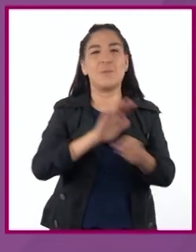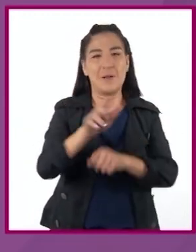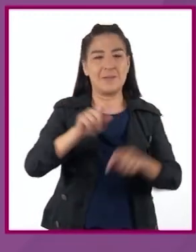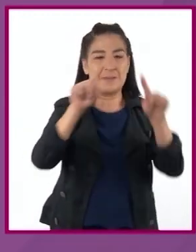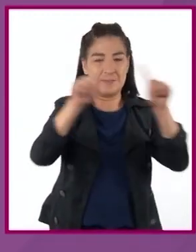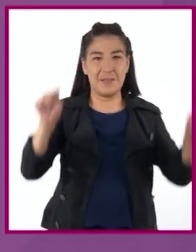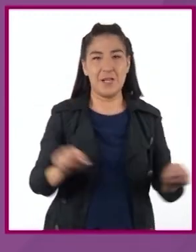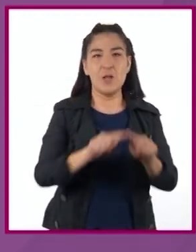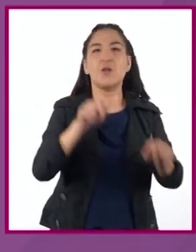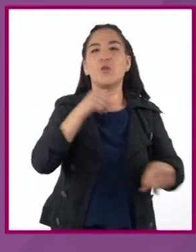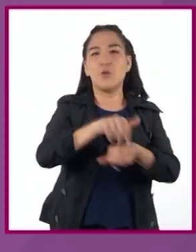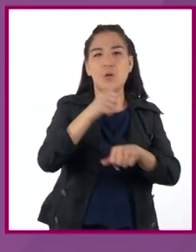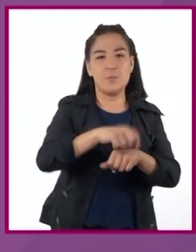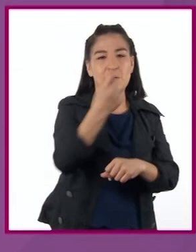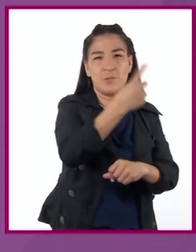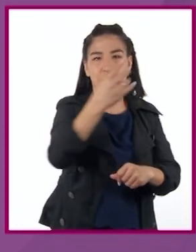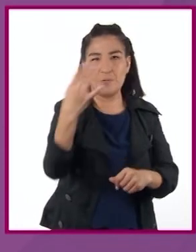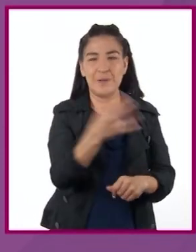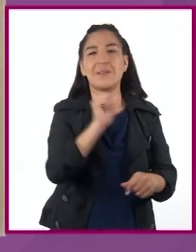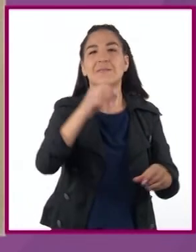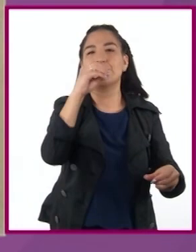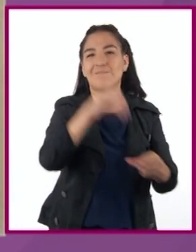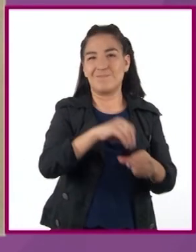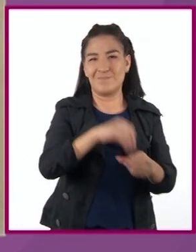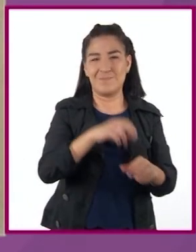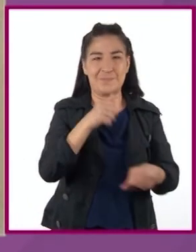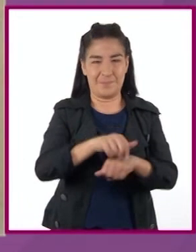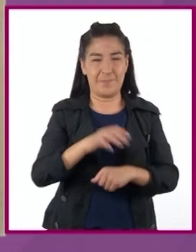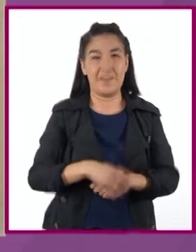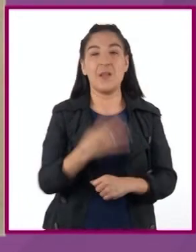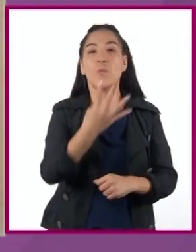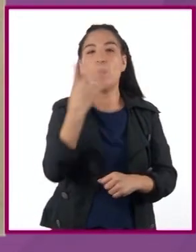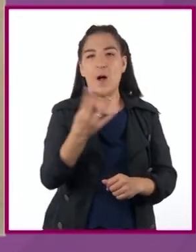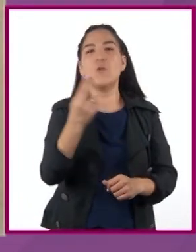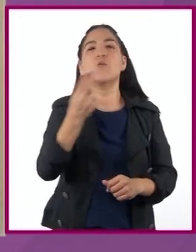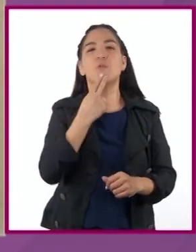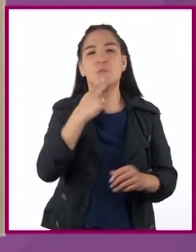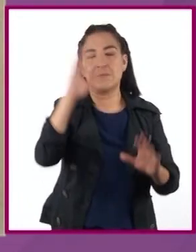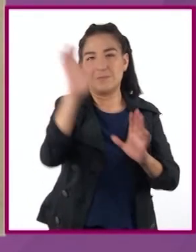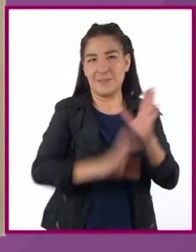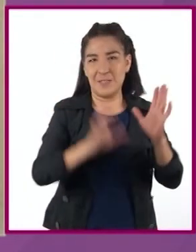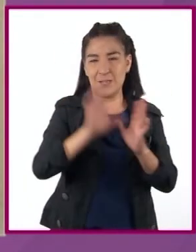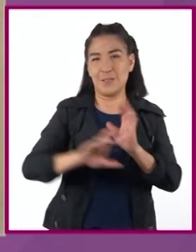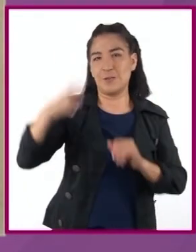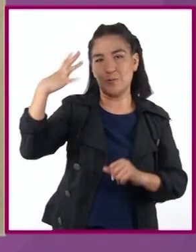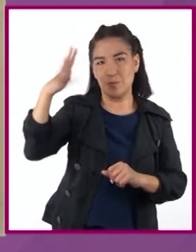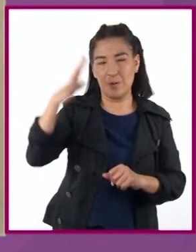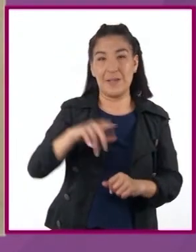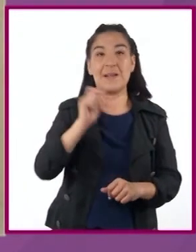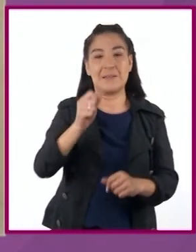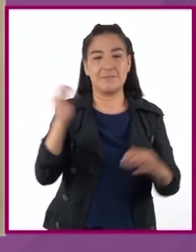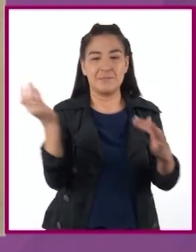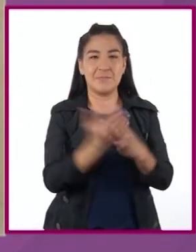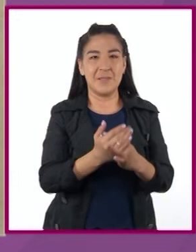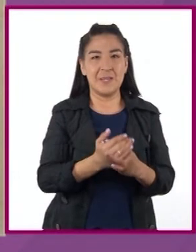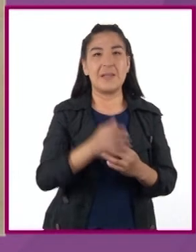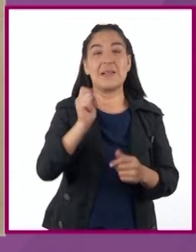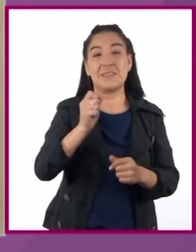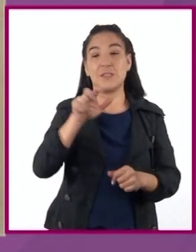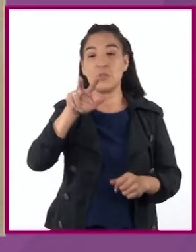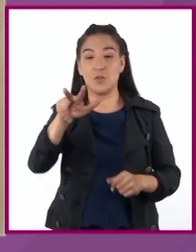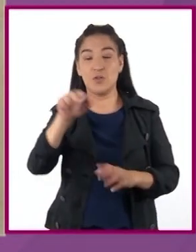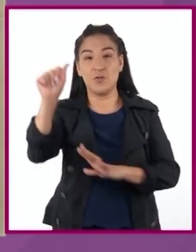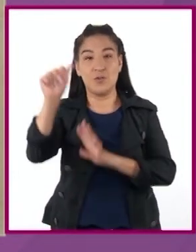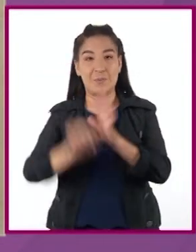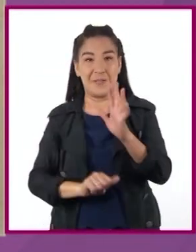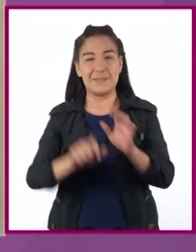notaciones numéricas y la elaboración de códices. 4. Uso de calendario solar, dividido en años con 18 meses